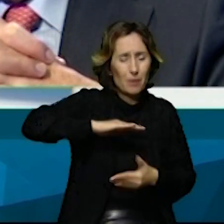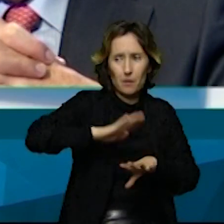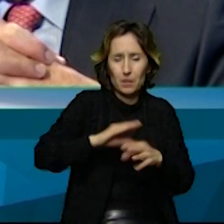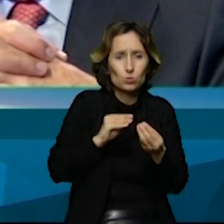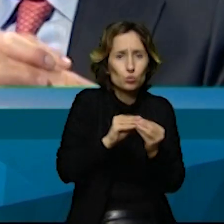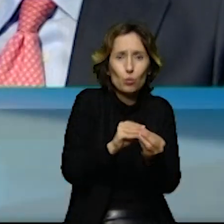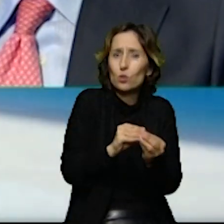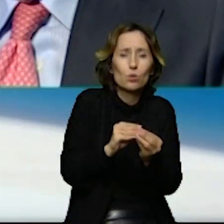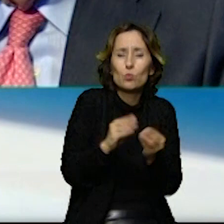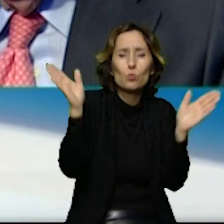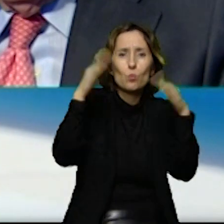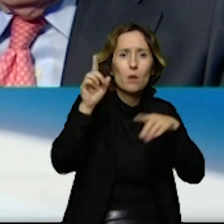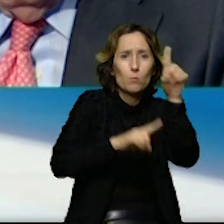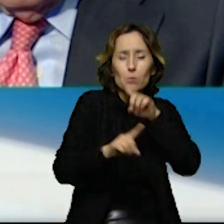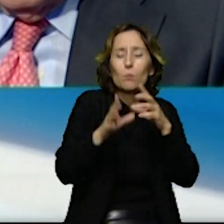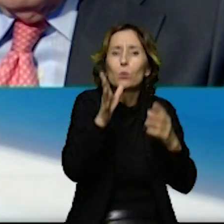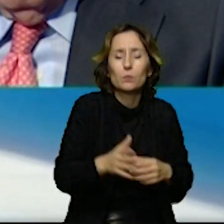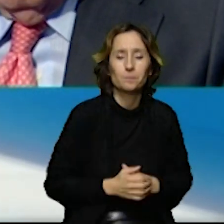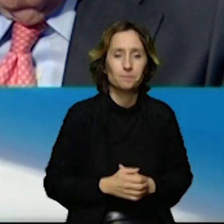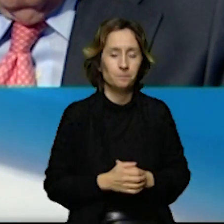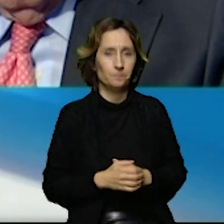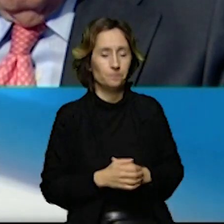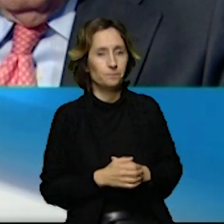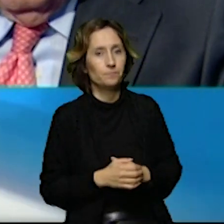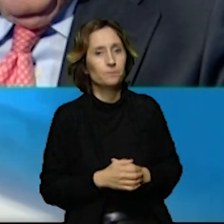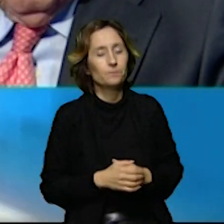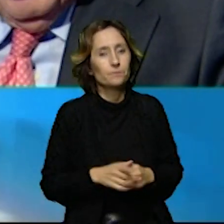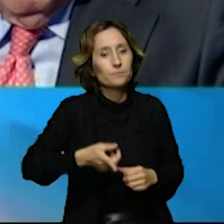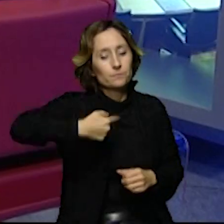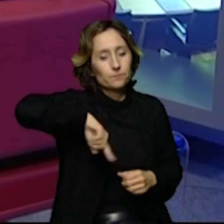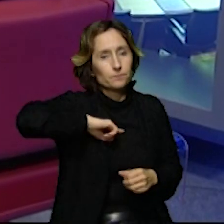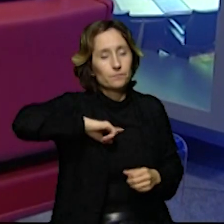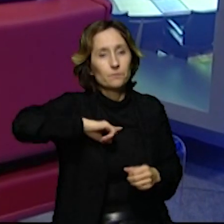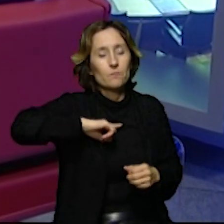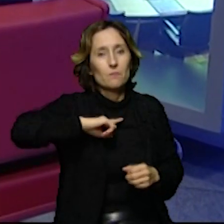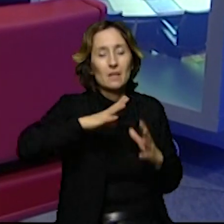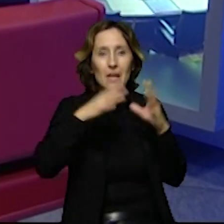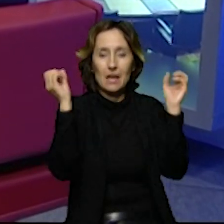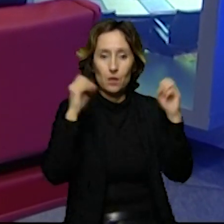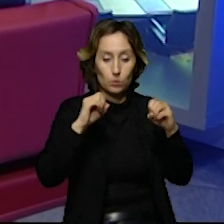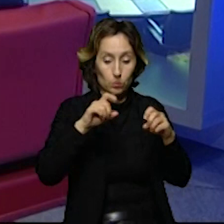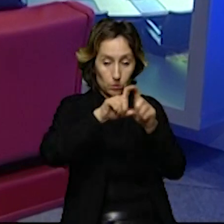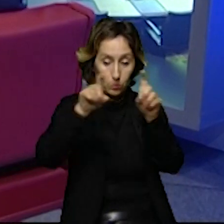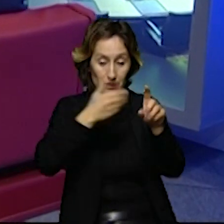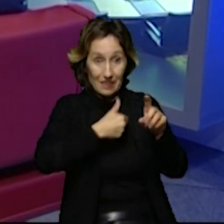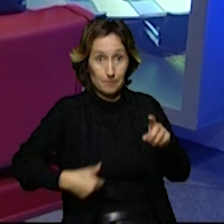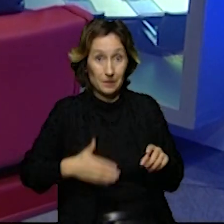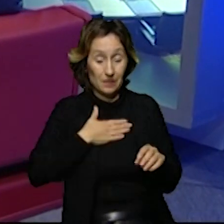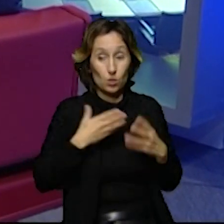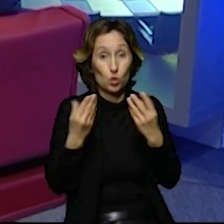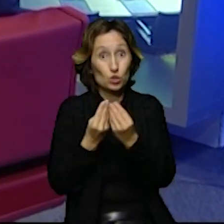resolver este problema? Bueno, nosotros hemos hecho acuerdos, los empresarios con los